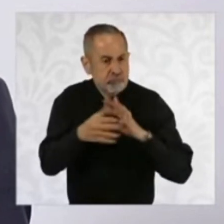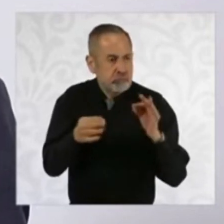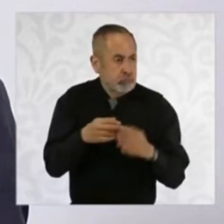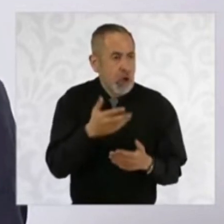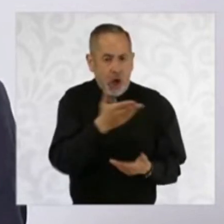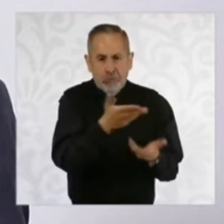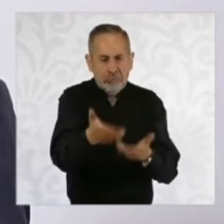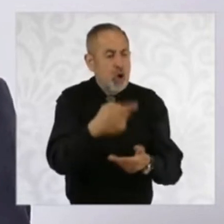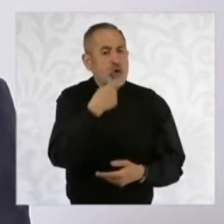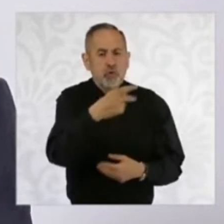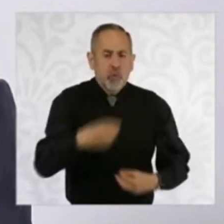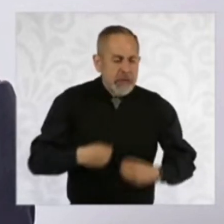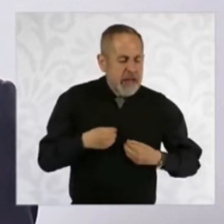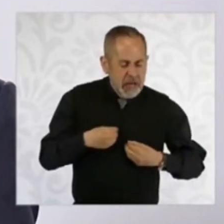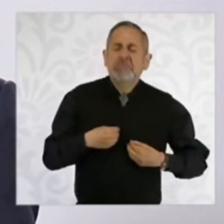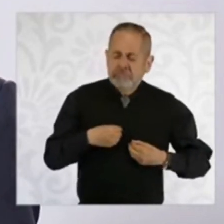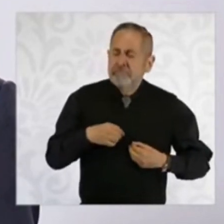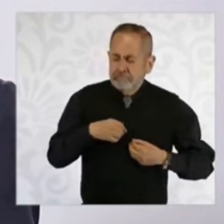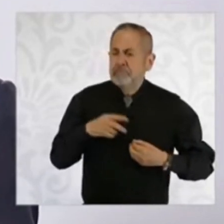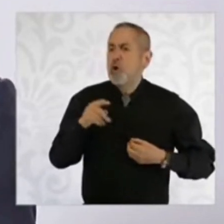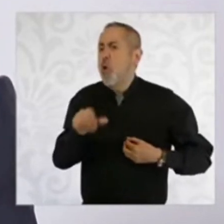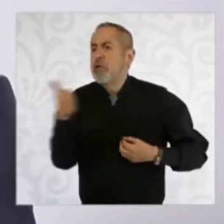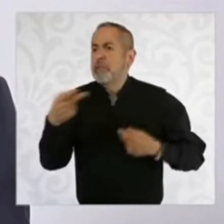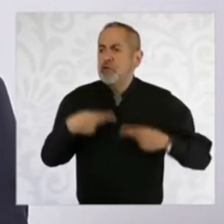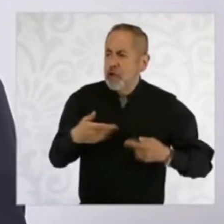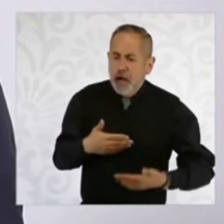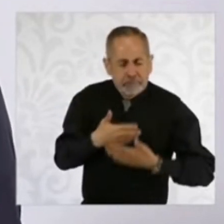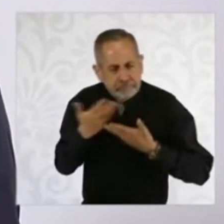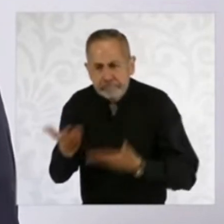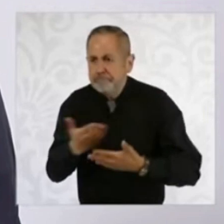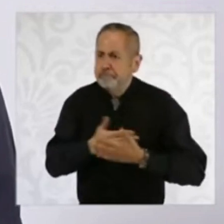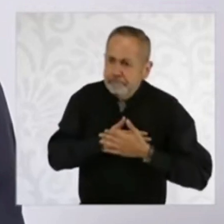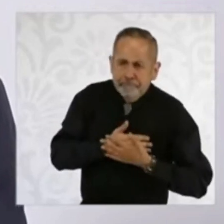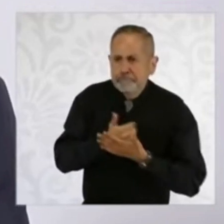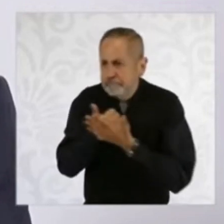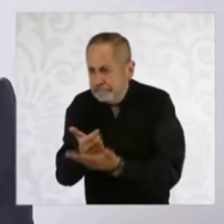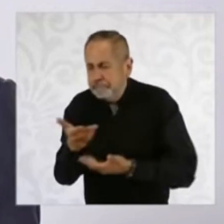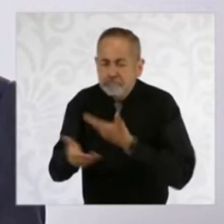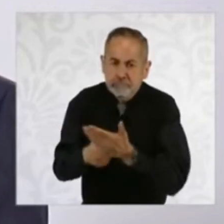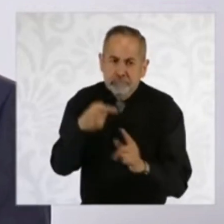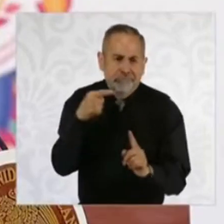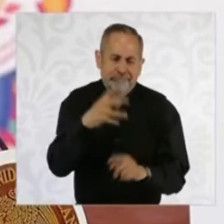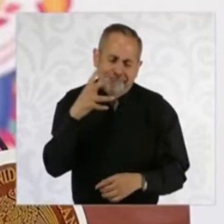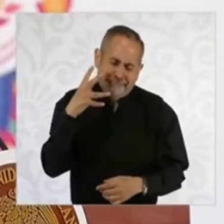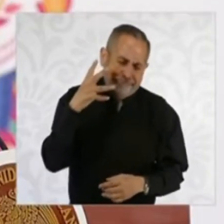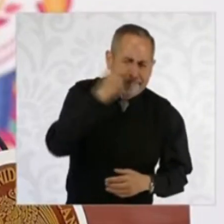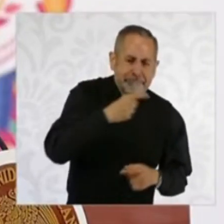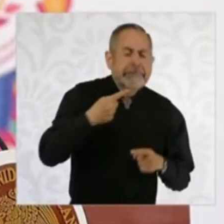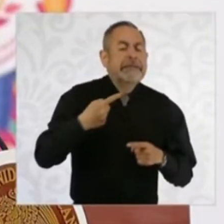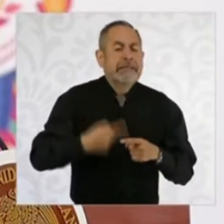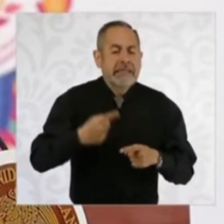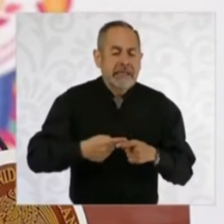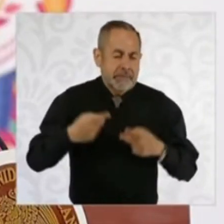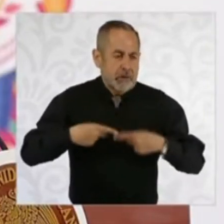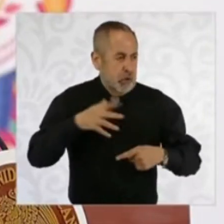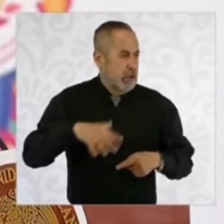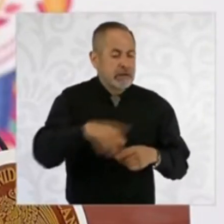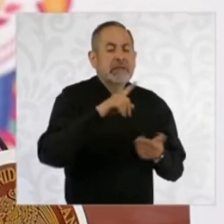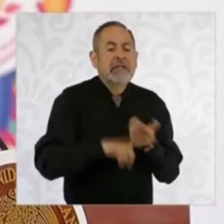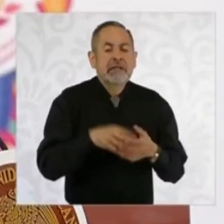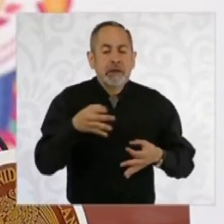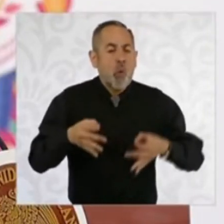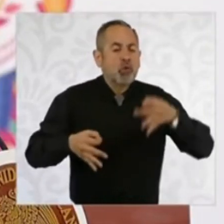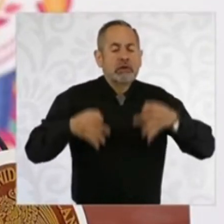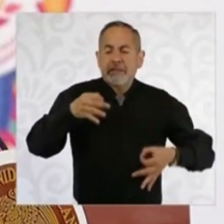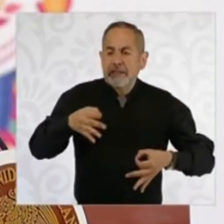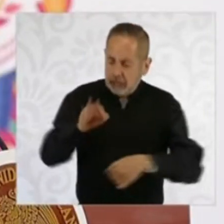parte de su vida precisamente a servir a los demás en una de las actividades más hermosas que puede tener el ser humano, como es